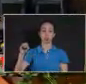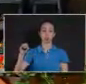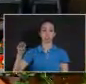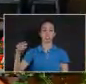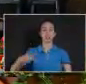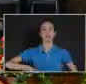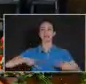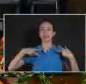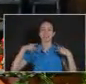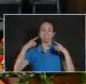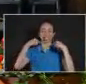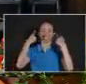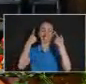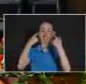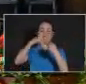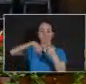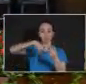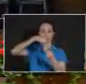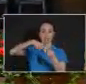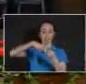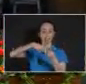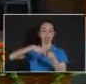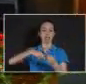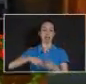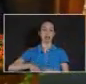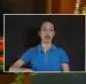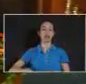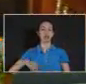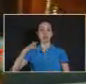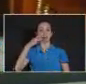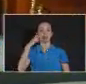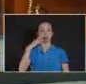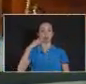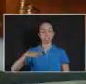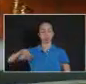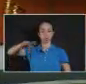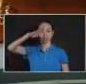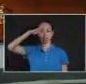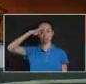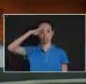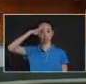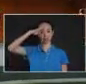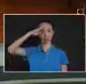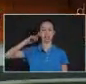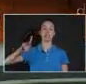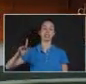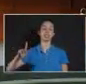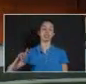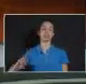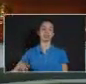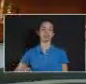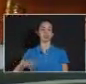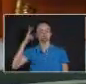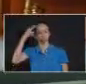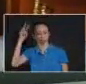familia, su papá es policía, me estoy inventando un guión, ¿verdad? O una trama, y entonces